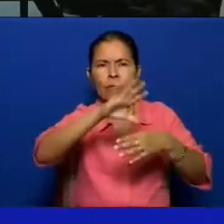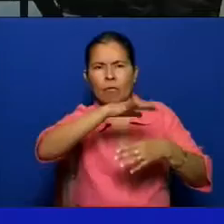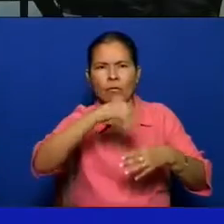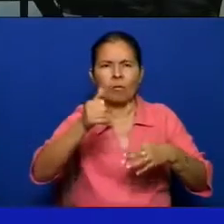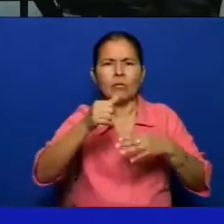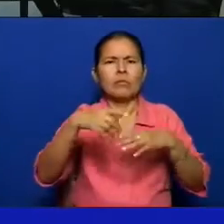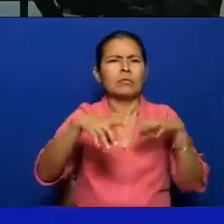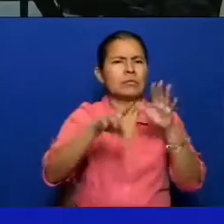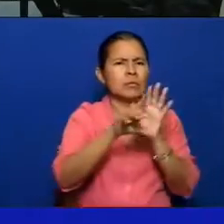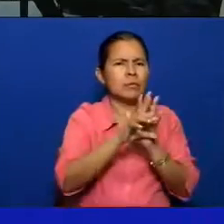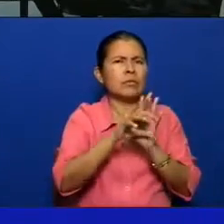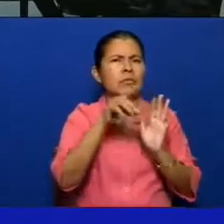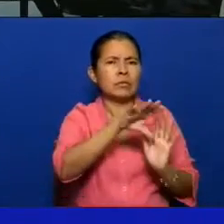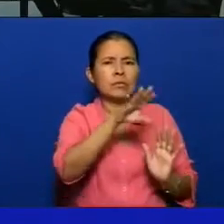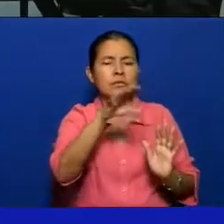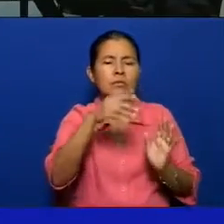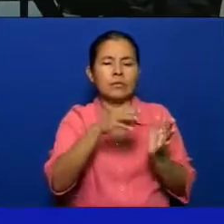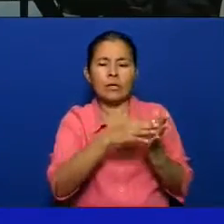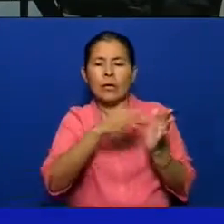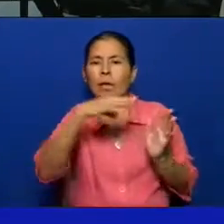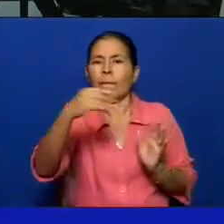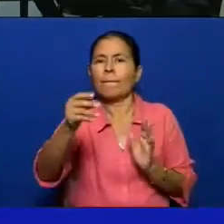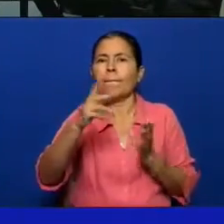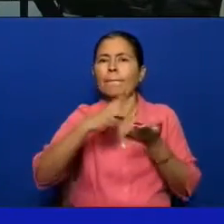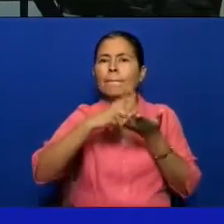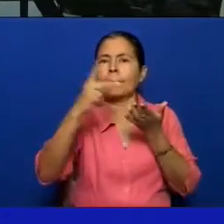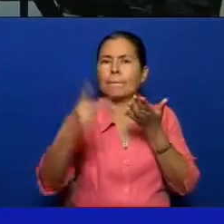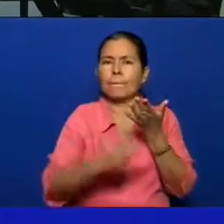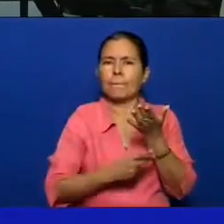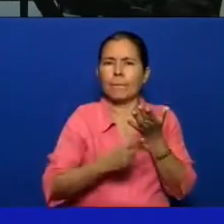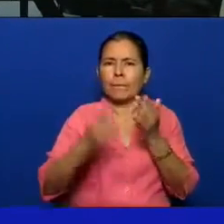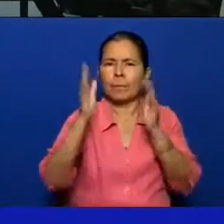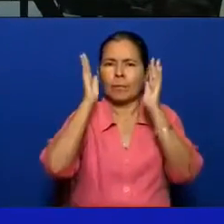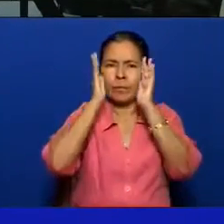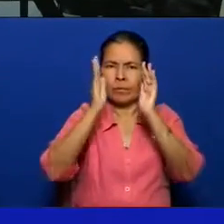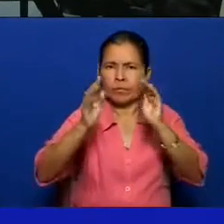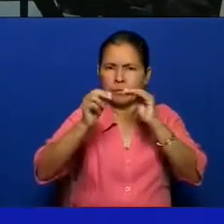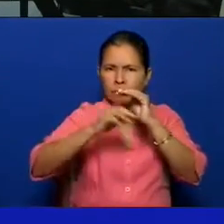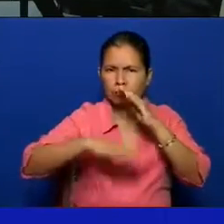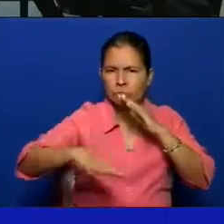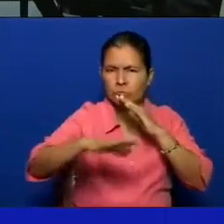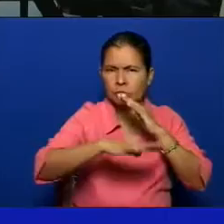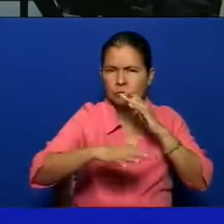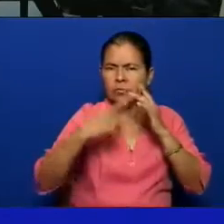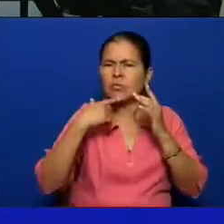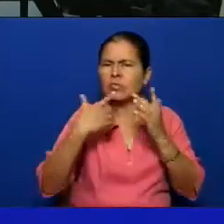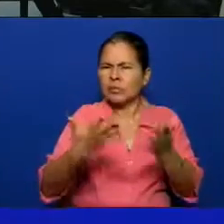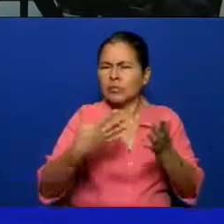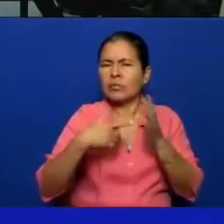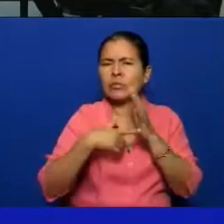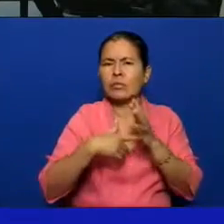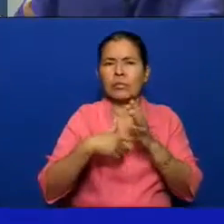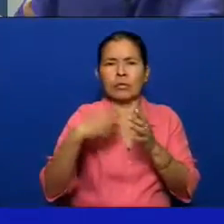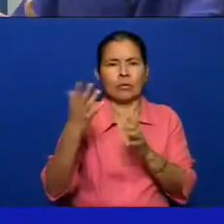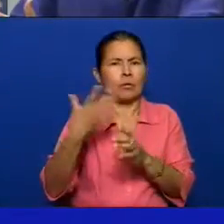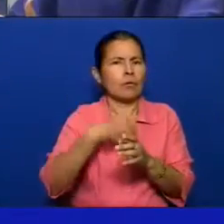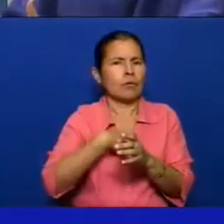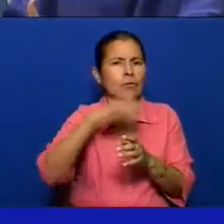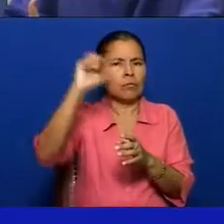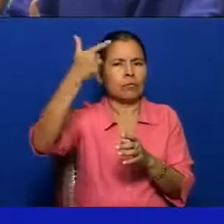la traducción de esas leyes a programas sociales. Y yo he sido muy reiterativo en esto, que nuestro